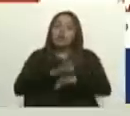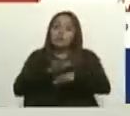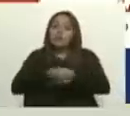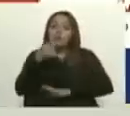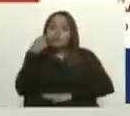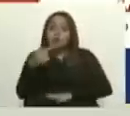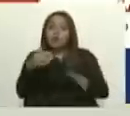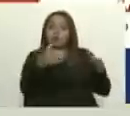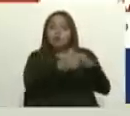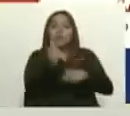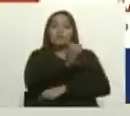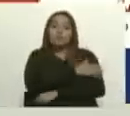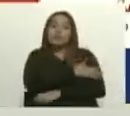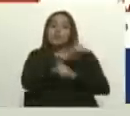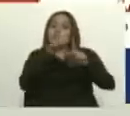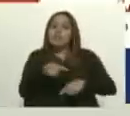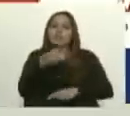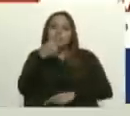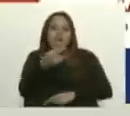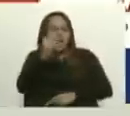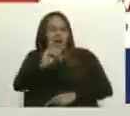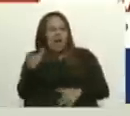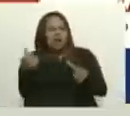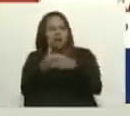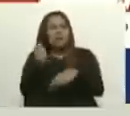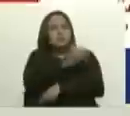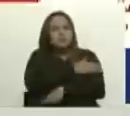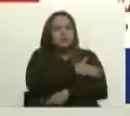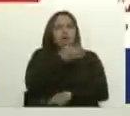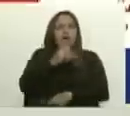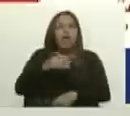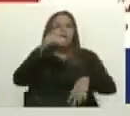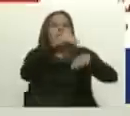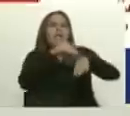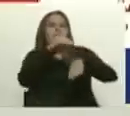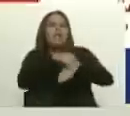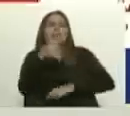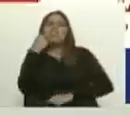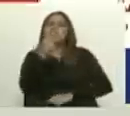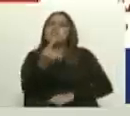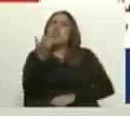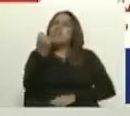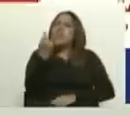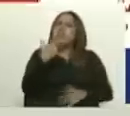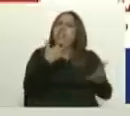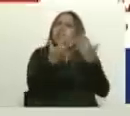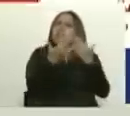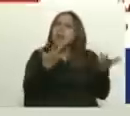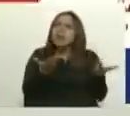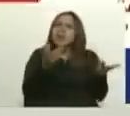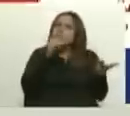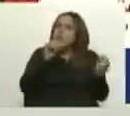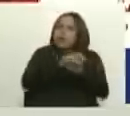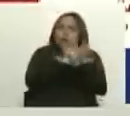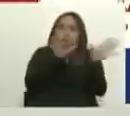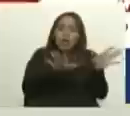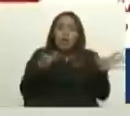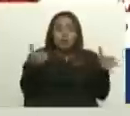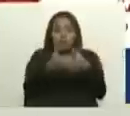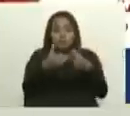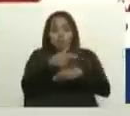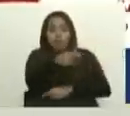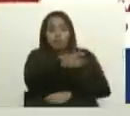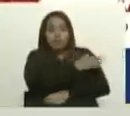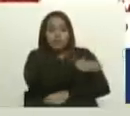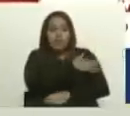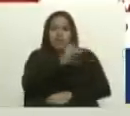de los sectores opositores también, hay sectores opositores que están reclamando la falta de transparencia. Cuando digo los sectores opositores, ellos